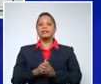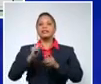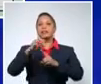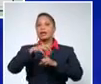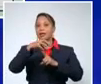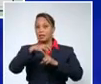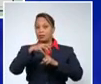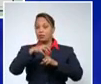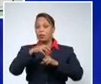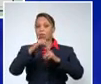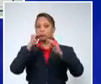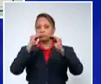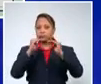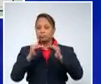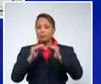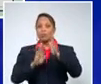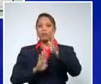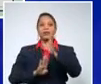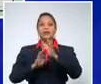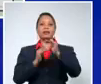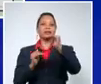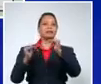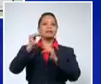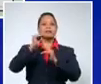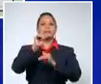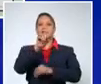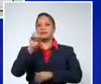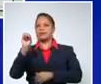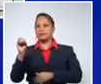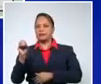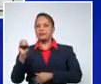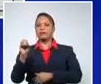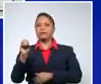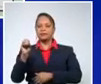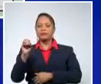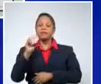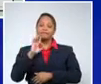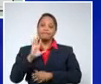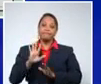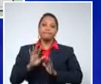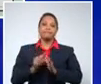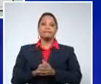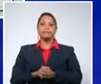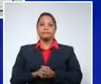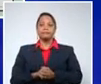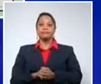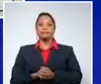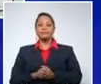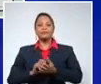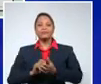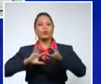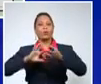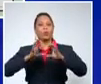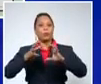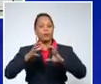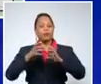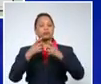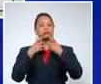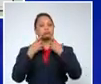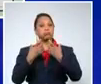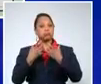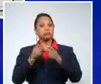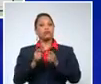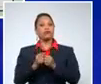por encima de 100, y que indiscutiblemente presenta una complejidad importante y una